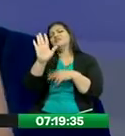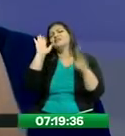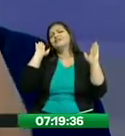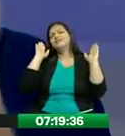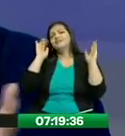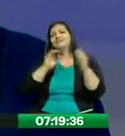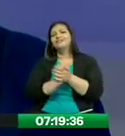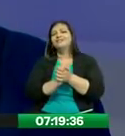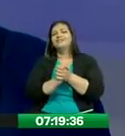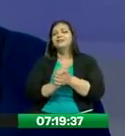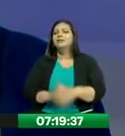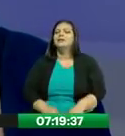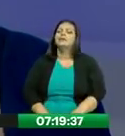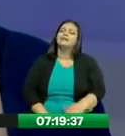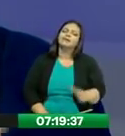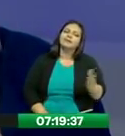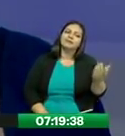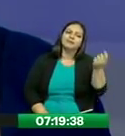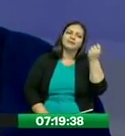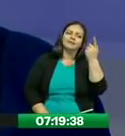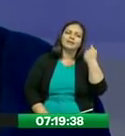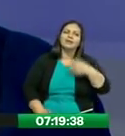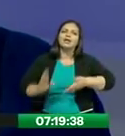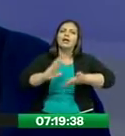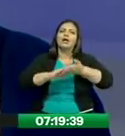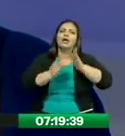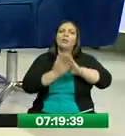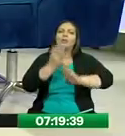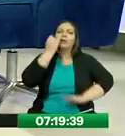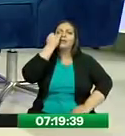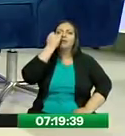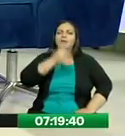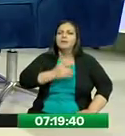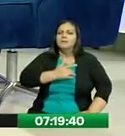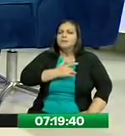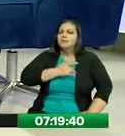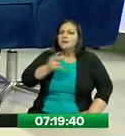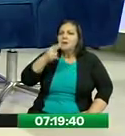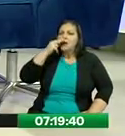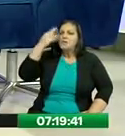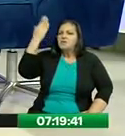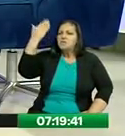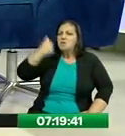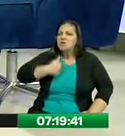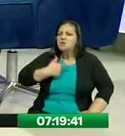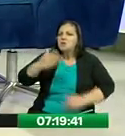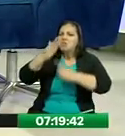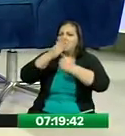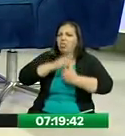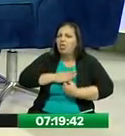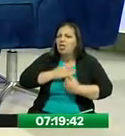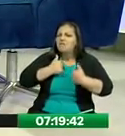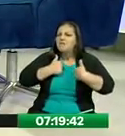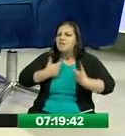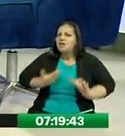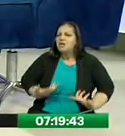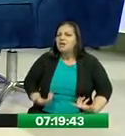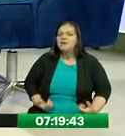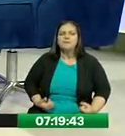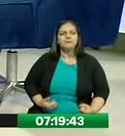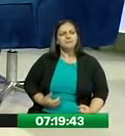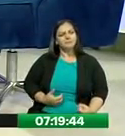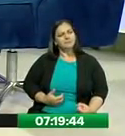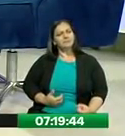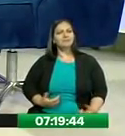especialmente por su etnia, entonces ahí cambia la tonalidad. Ya. Entonces yo sí veo... Podría sonar despectivo, dice. Podría sonar despectivo. A pesar de